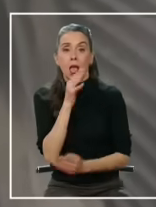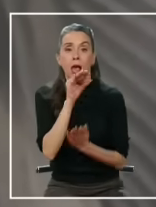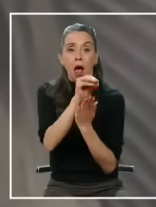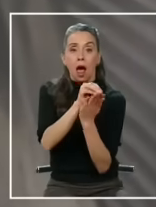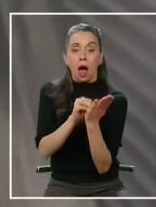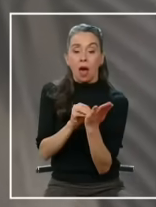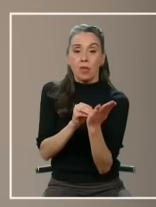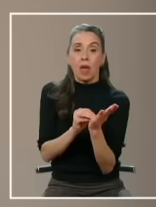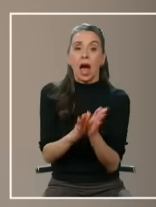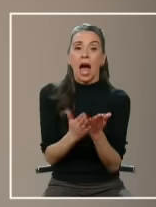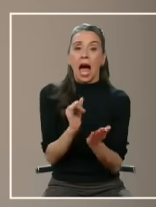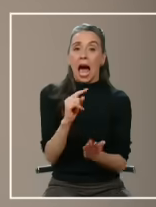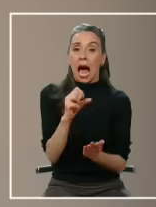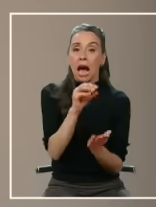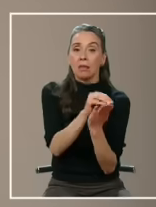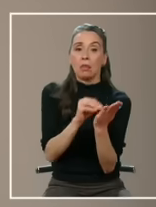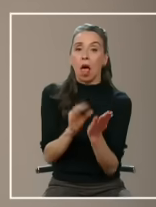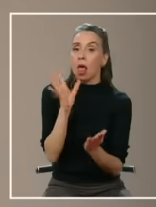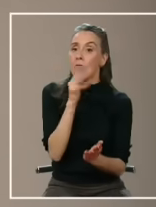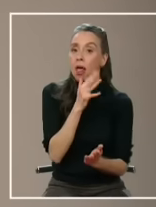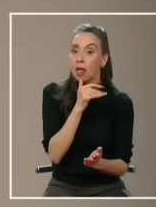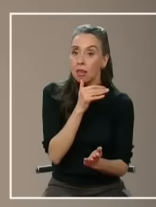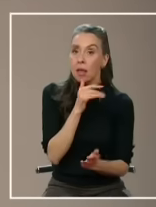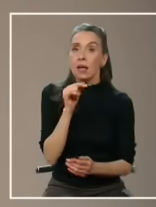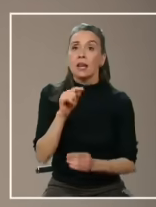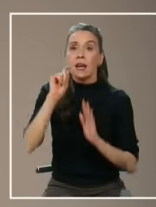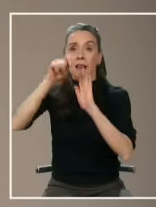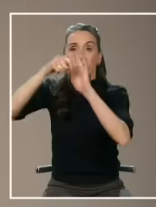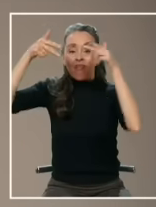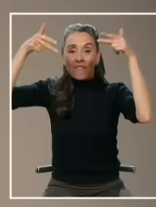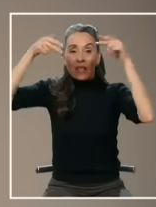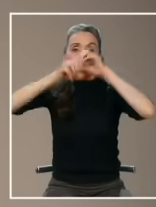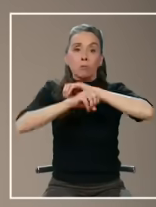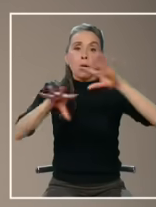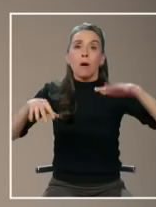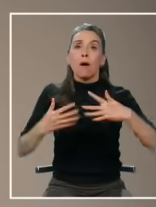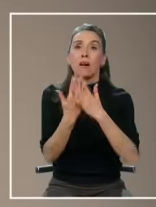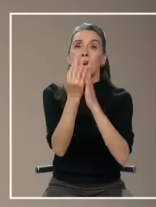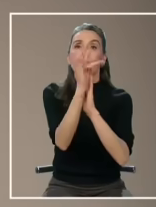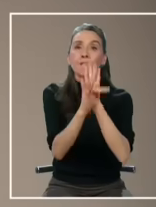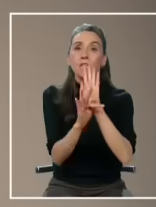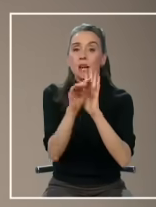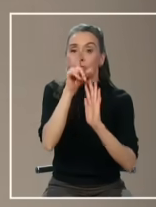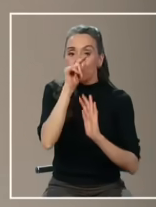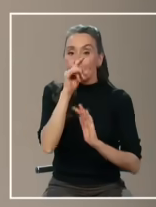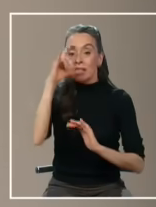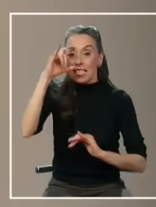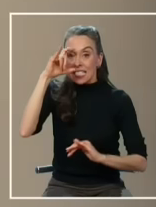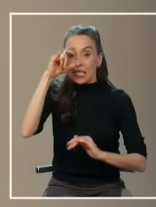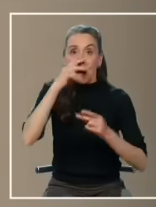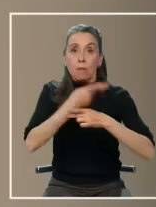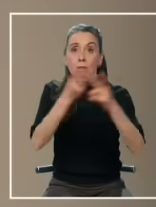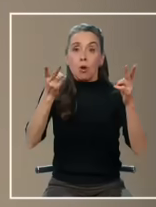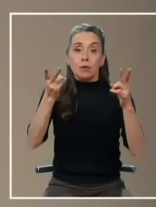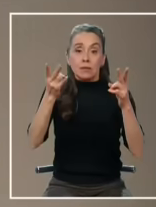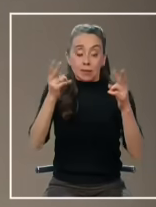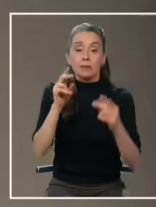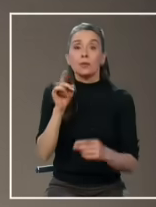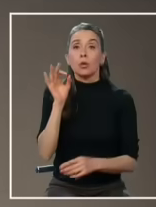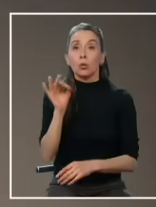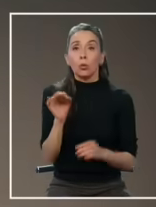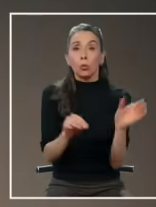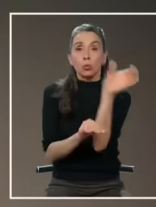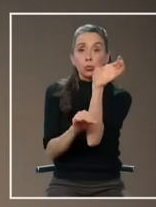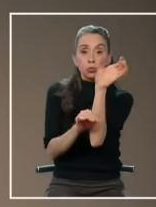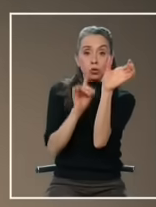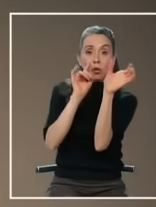ningún registro del procedimiento hasta que este video se viralizó en redes sociales. Y no da cuenta sino hasta que